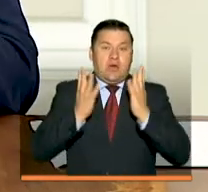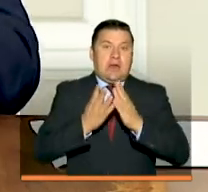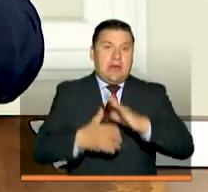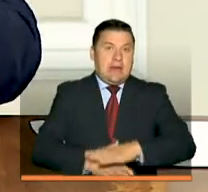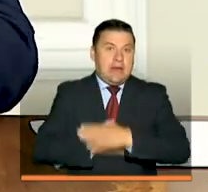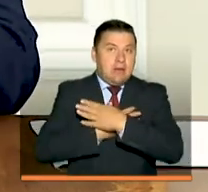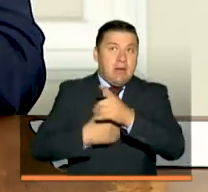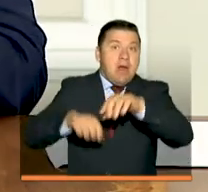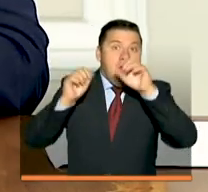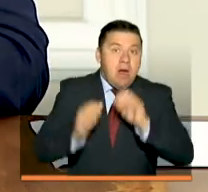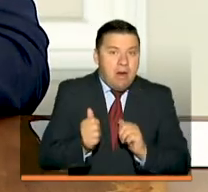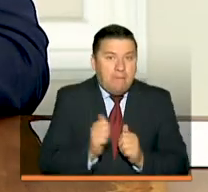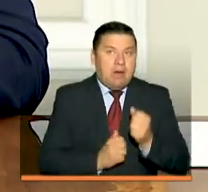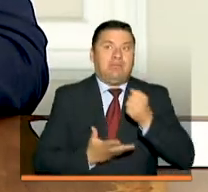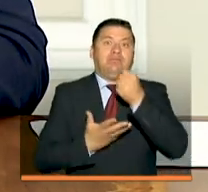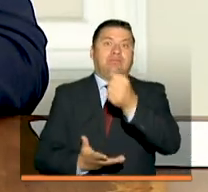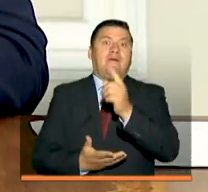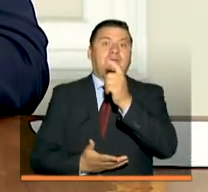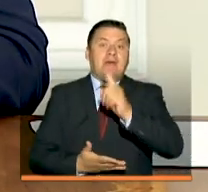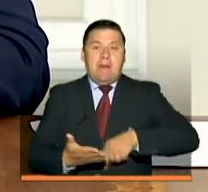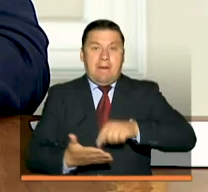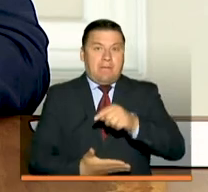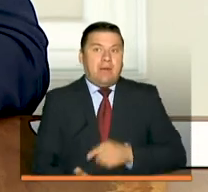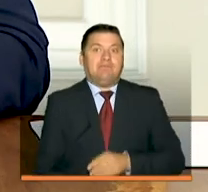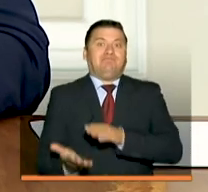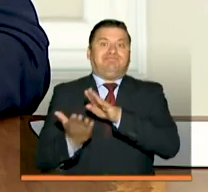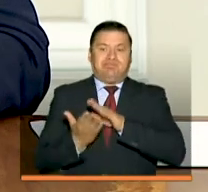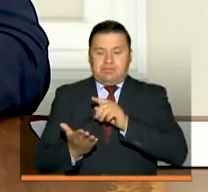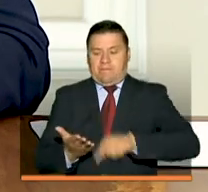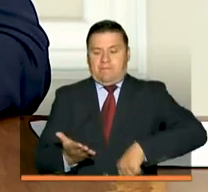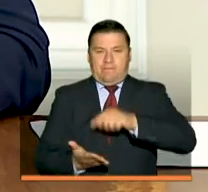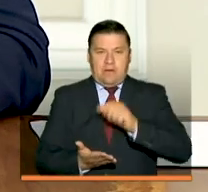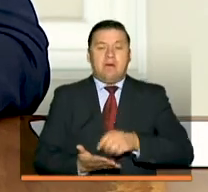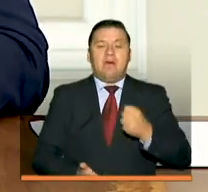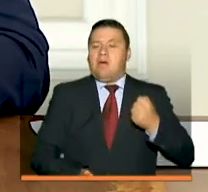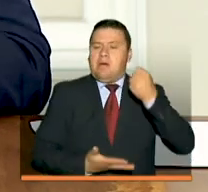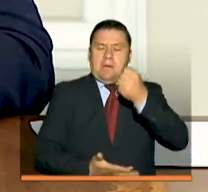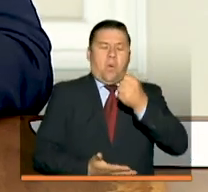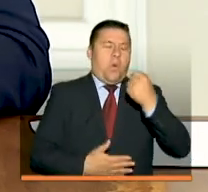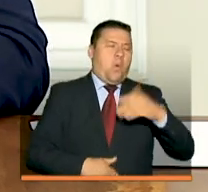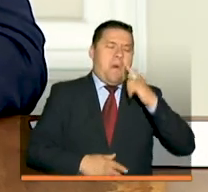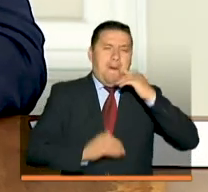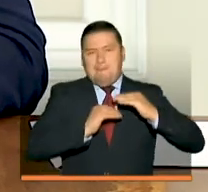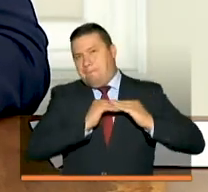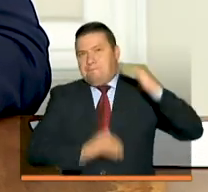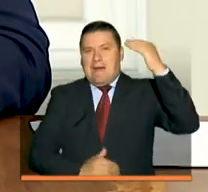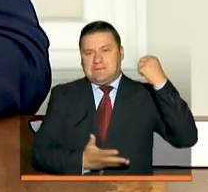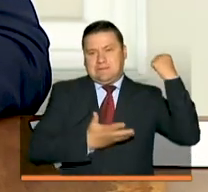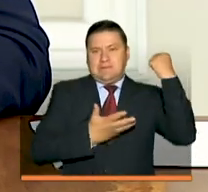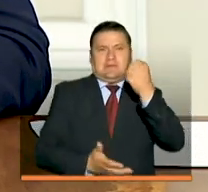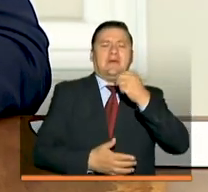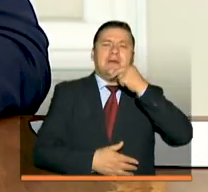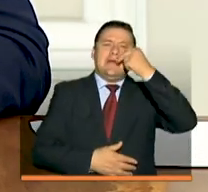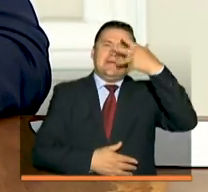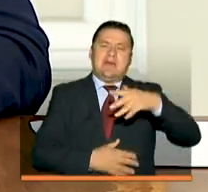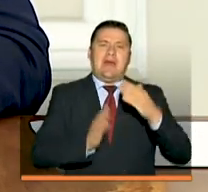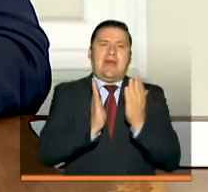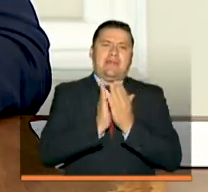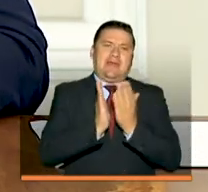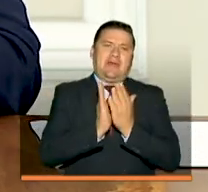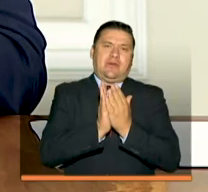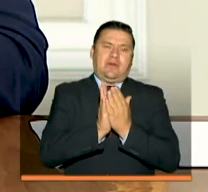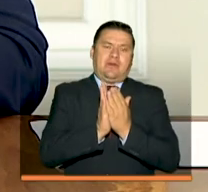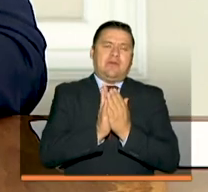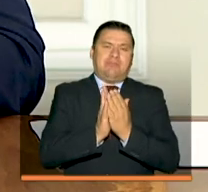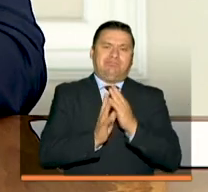de la República y que pasa para sanción presidencial va a tener el presupuesto más alto que ha tenido históricamente la educación en